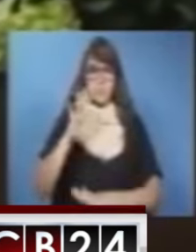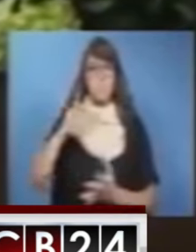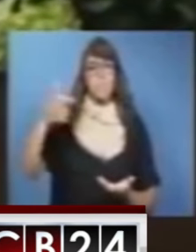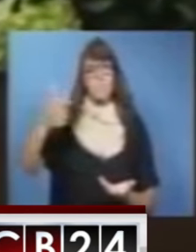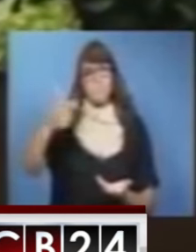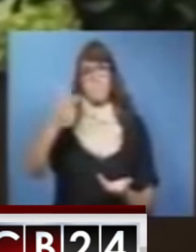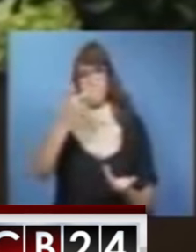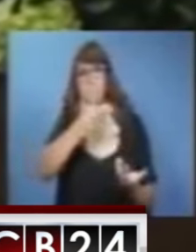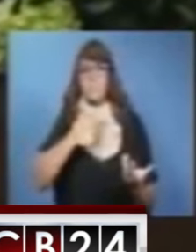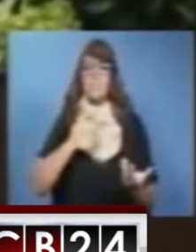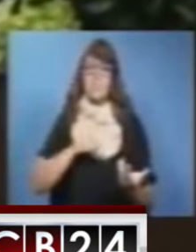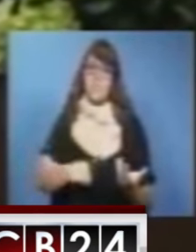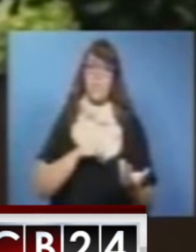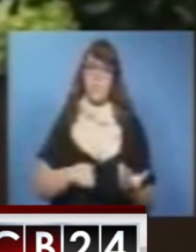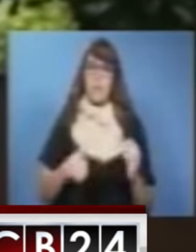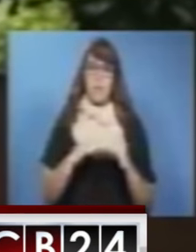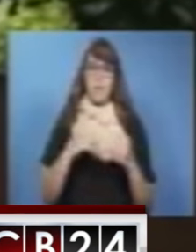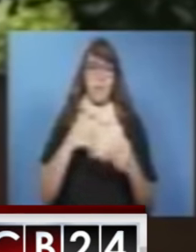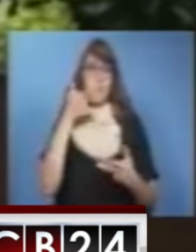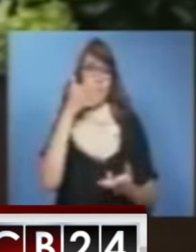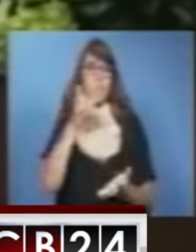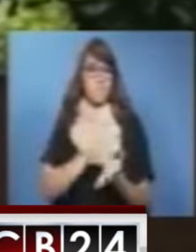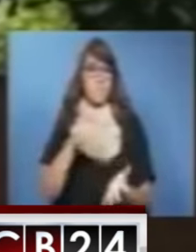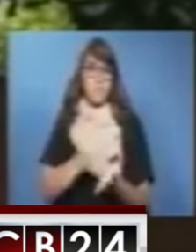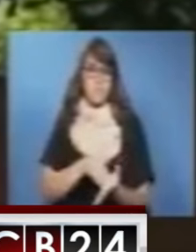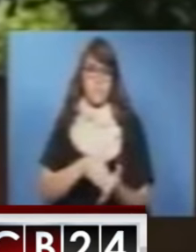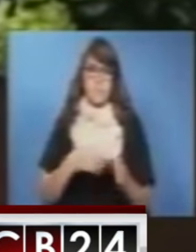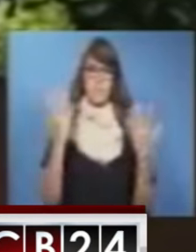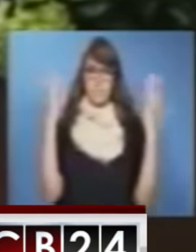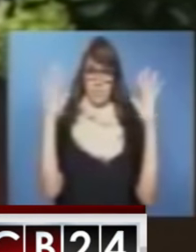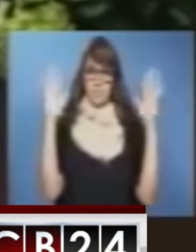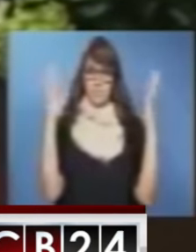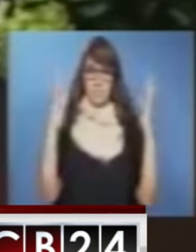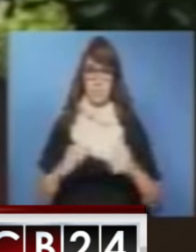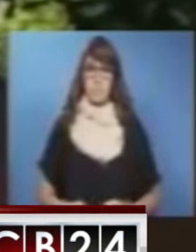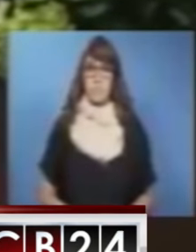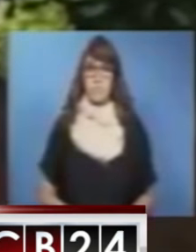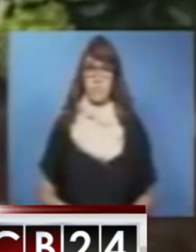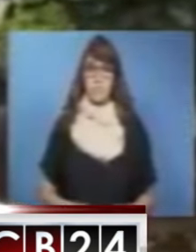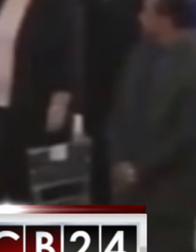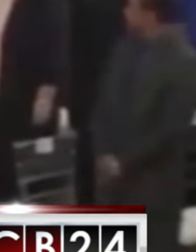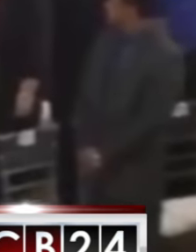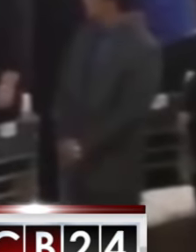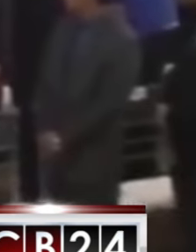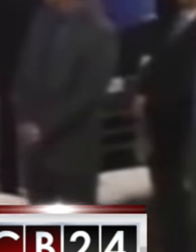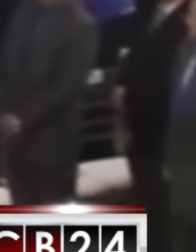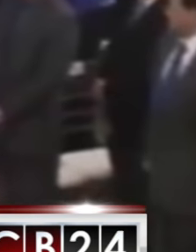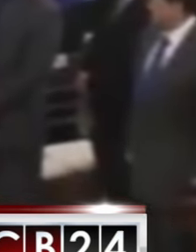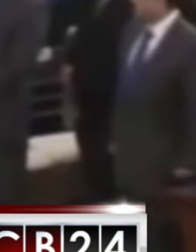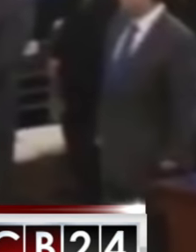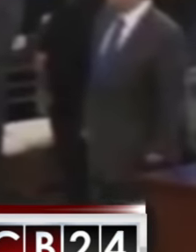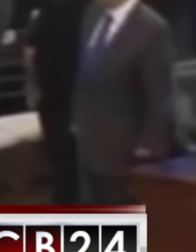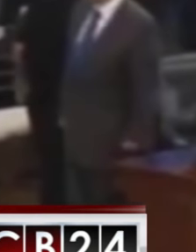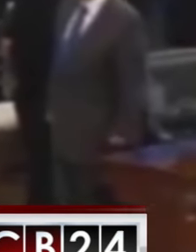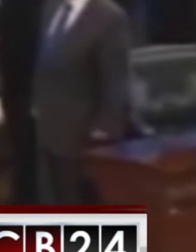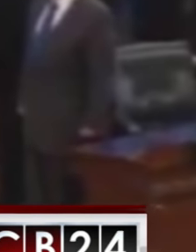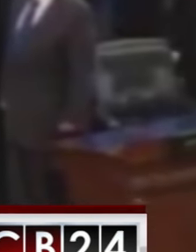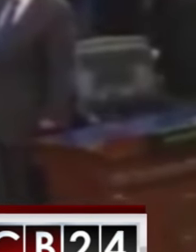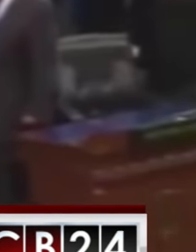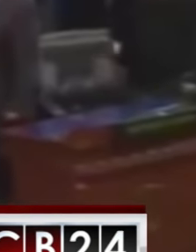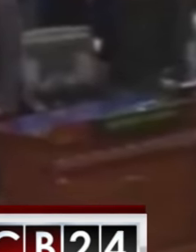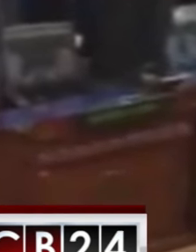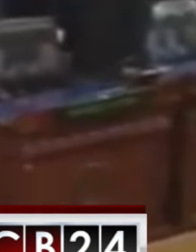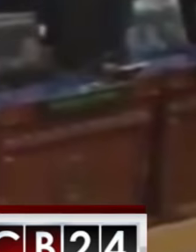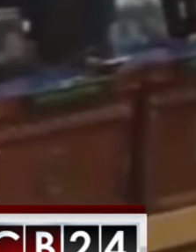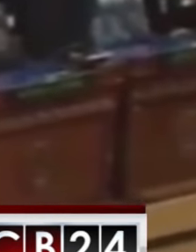y extorsiones. Seguen destacó la entrega de créditos para construcción, acceso a vivienda digna, legalizaciones de terrenos, con el